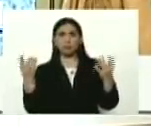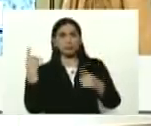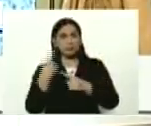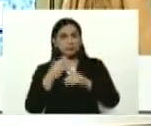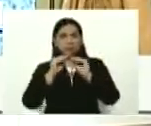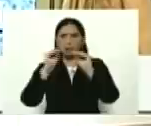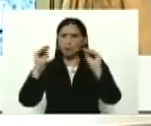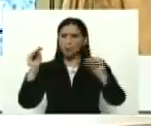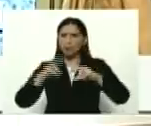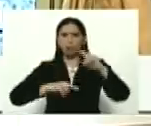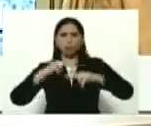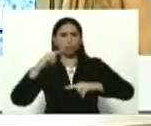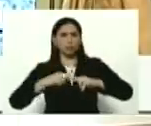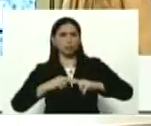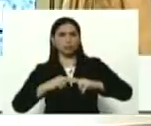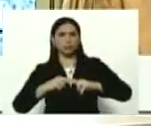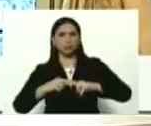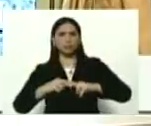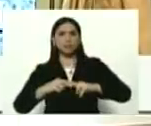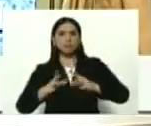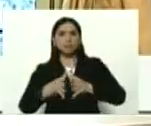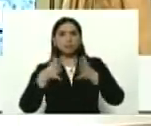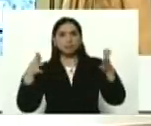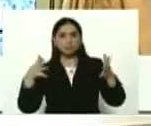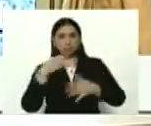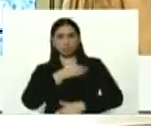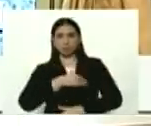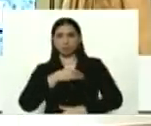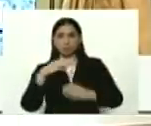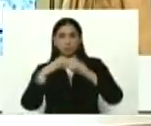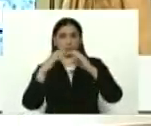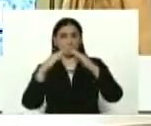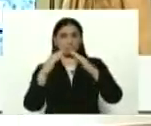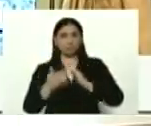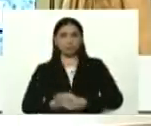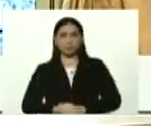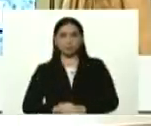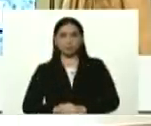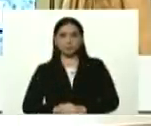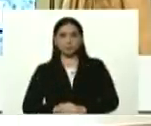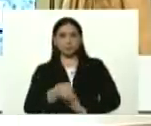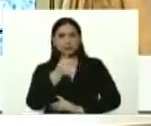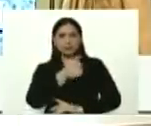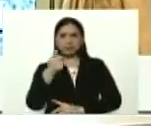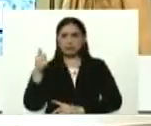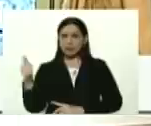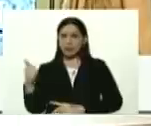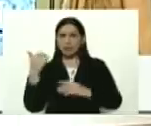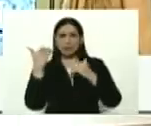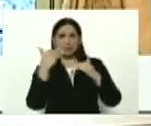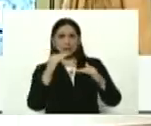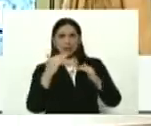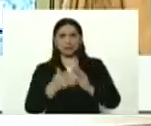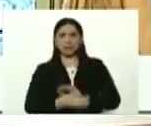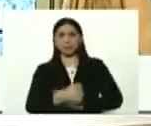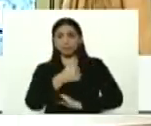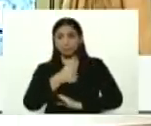ese es mi llamado, construir la gran misión Hogares de la Patria en cada etapa, en cada